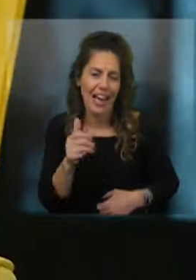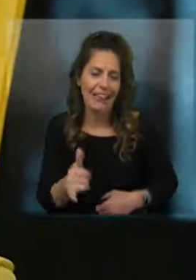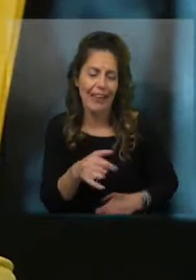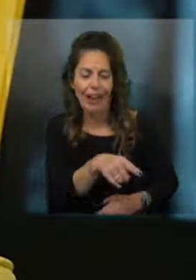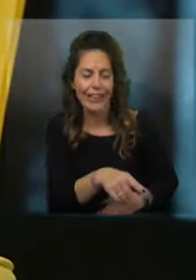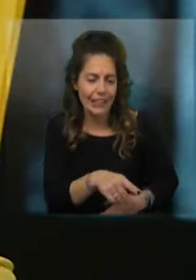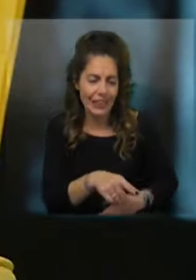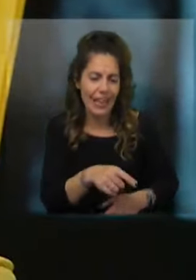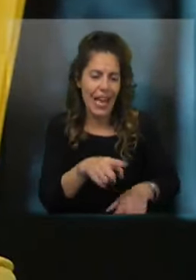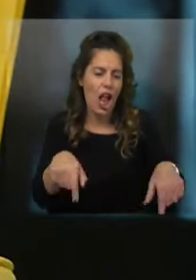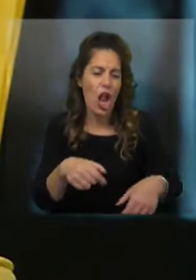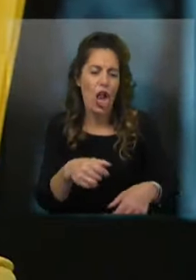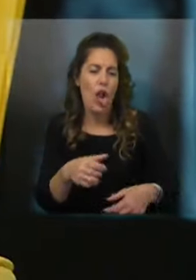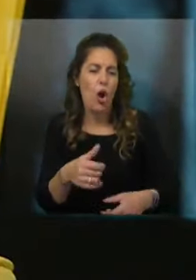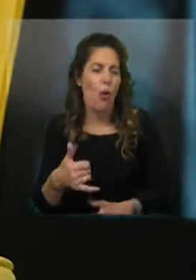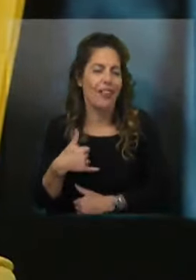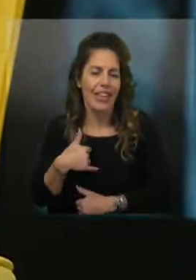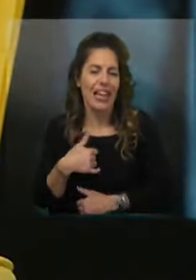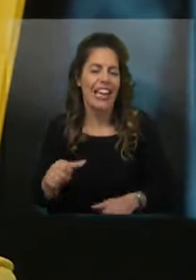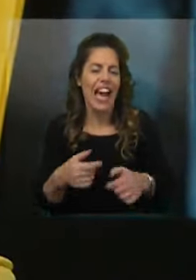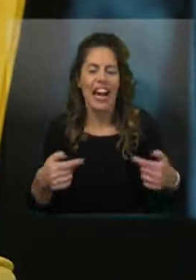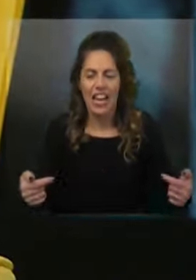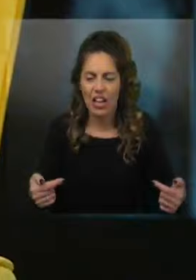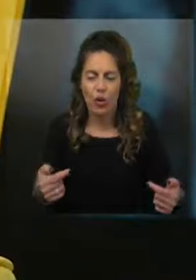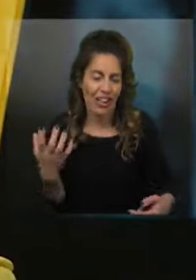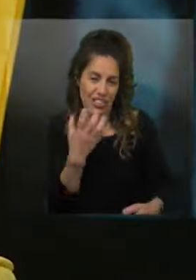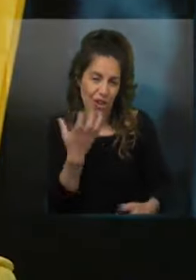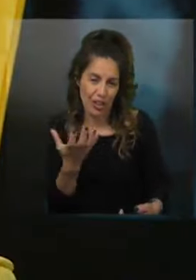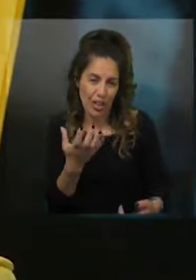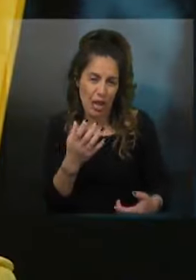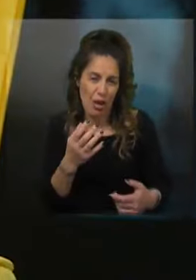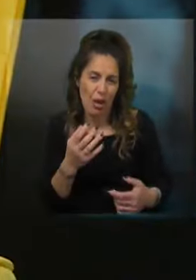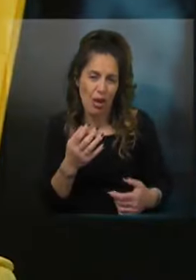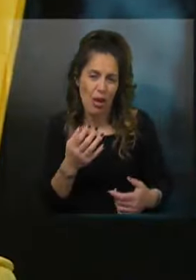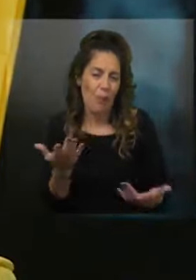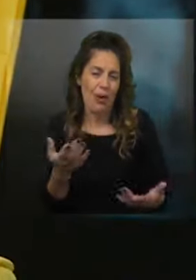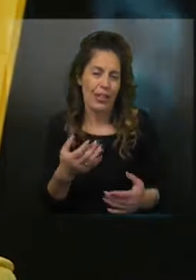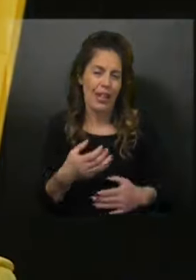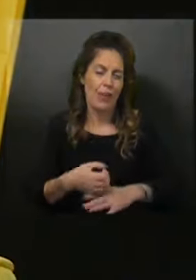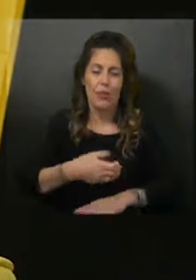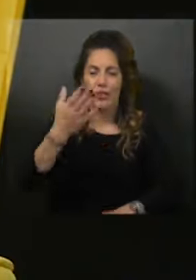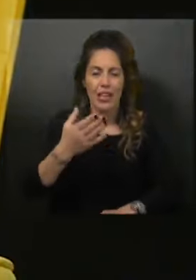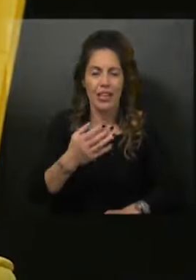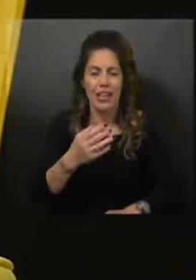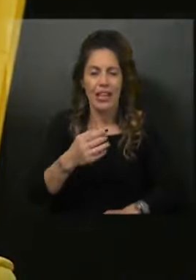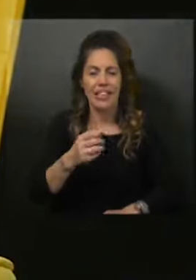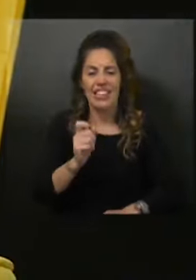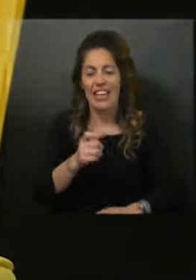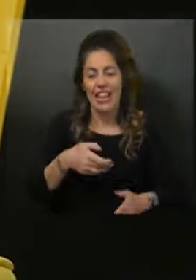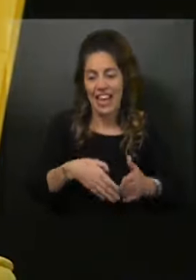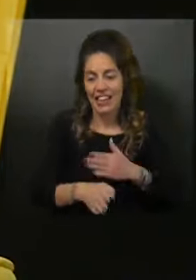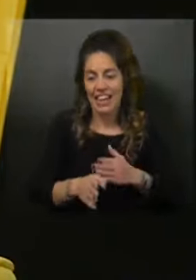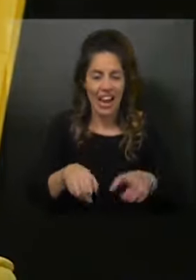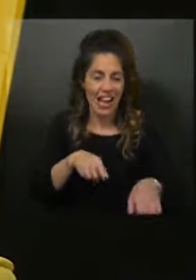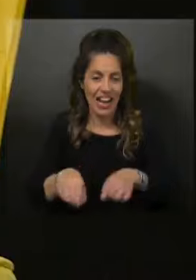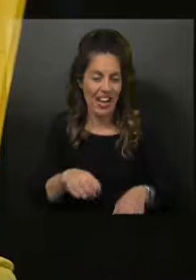tengo ahí en los cuarteles ponelos a hacer algo es horrible porque el punto de vista profesional ninguno que entra a la carrera militar quiere hacer eso